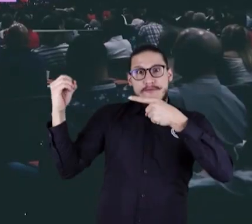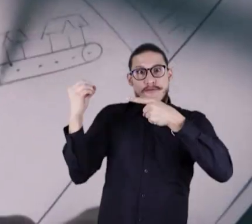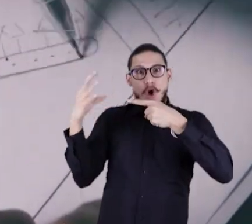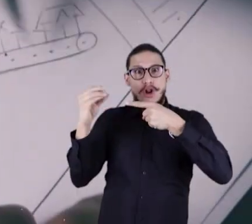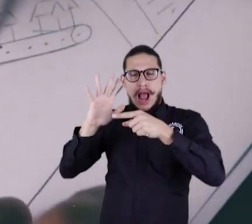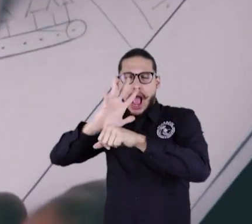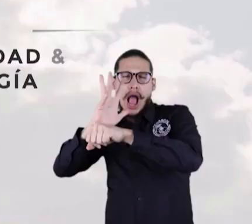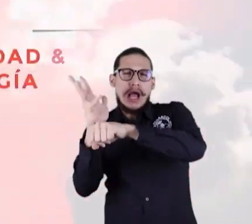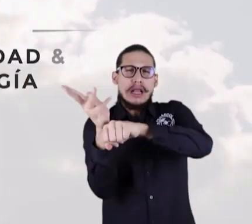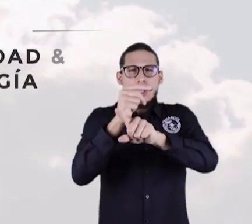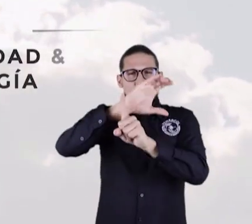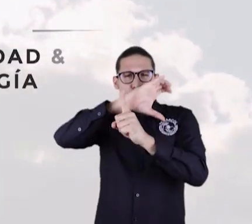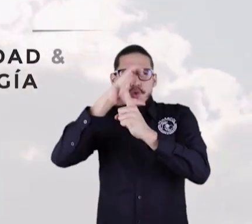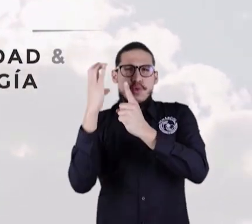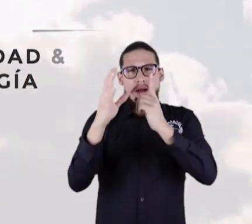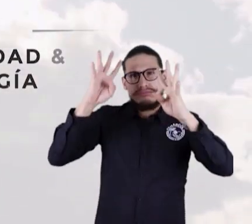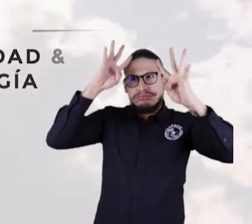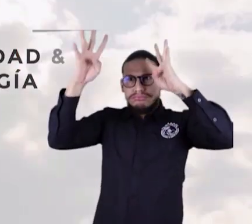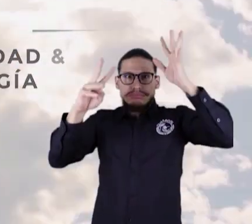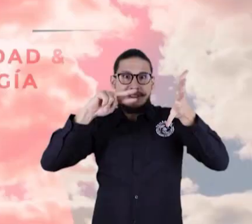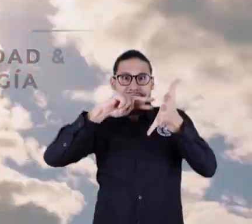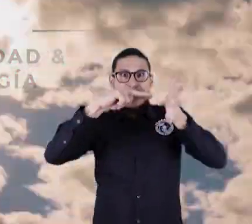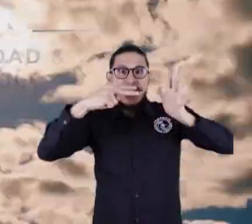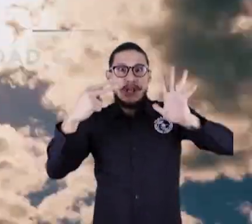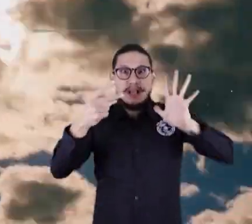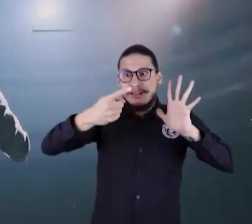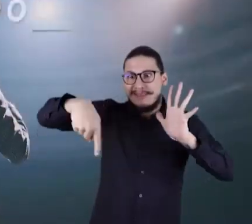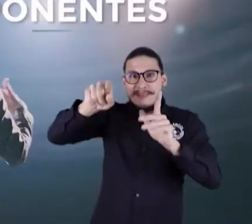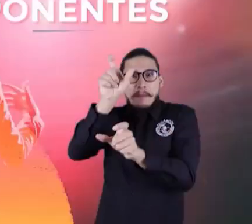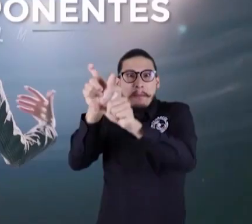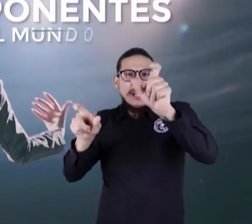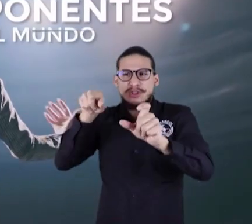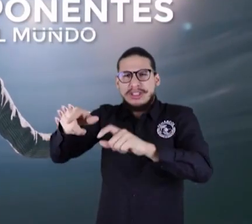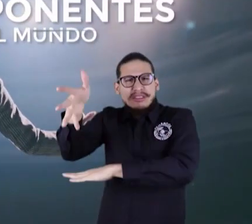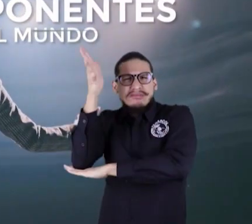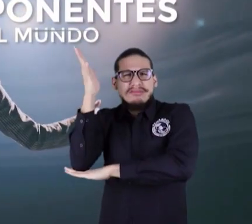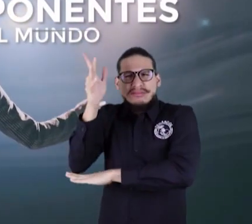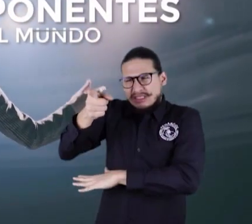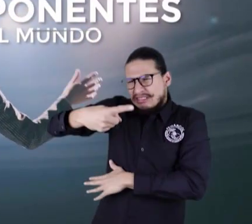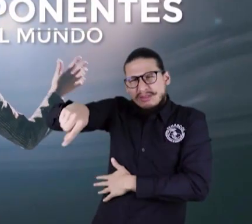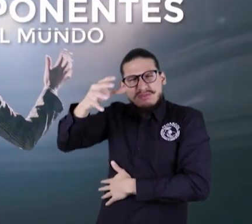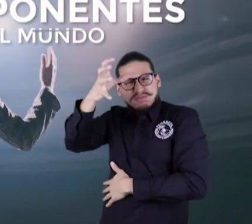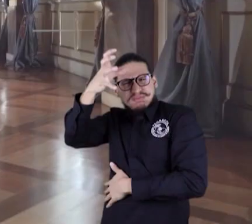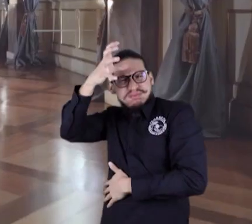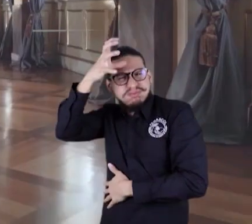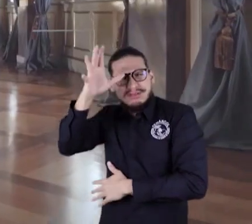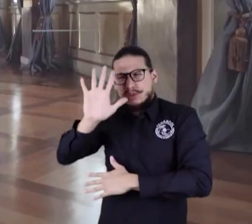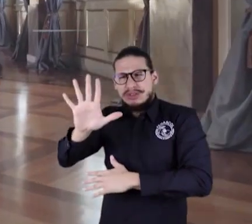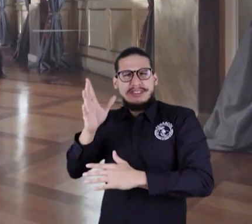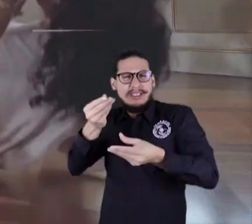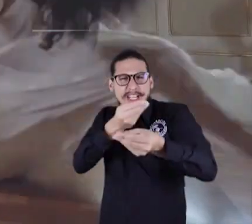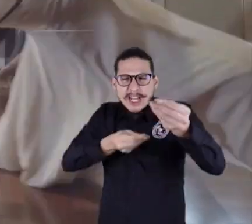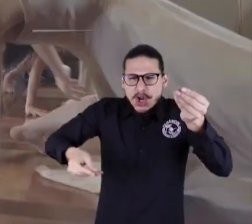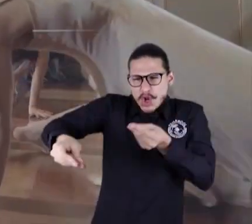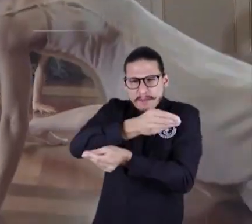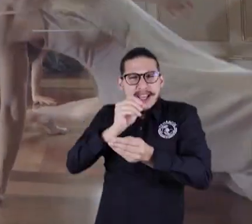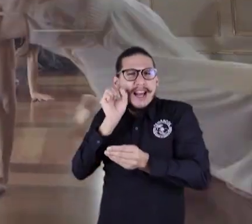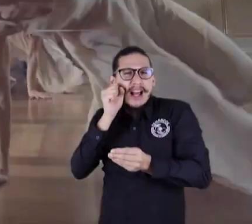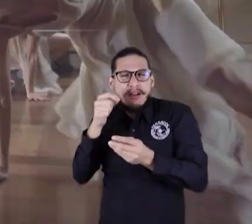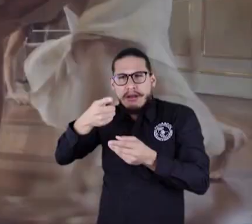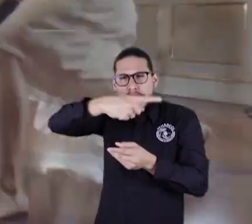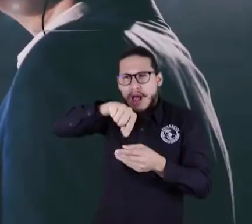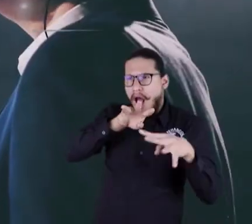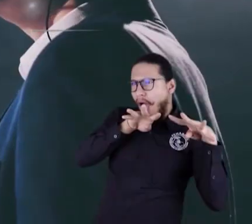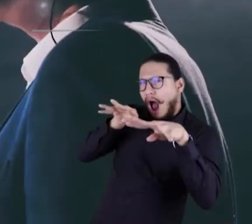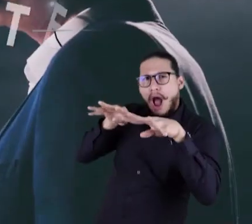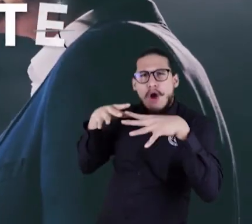innovación. Gran Foro Mundial de Artes, Cultura, Creatividad y Tecnología. Los más grandes exponentes de la economía